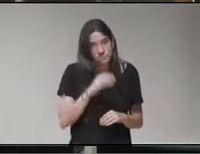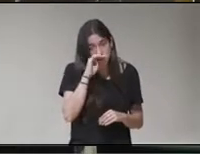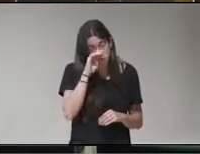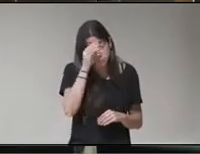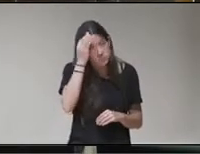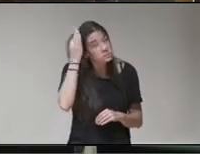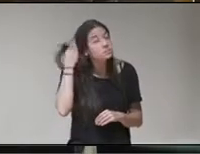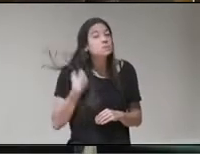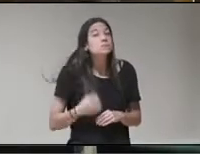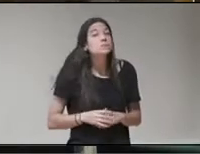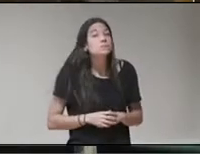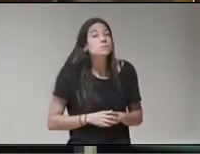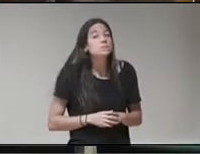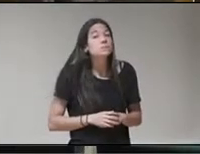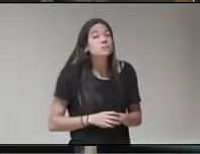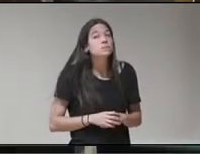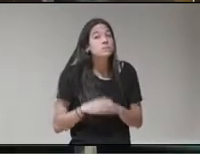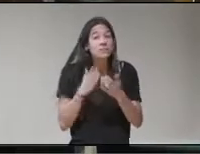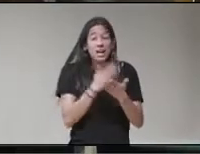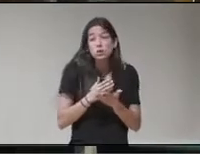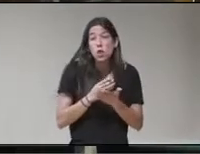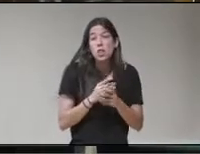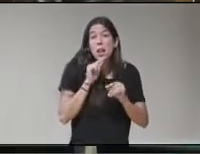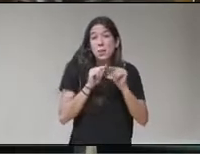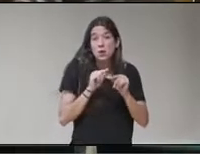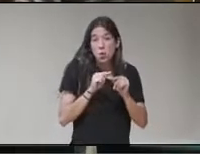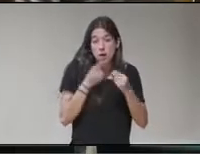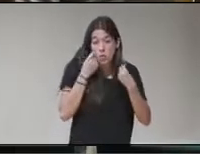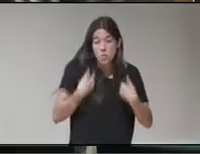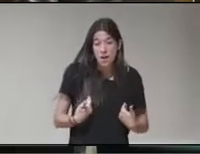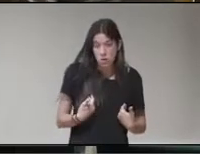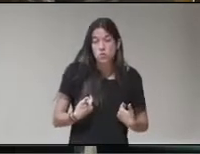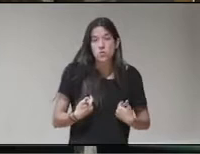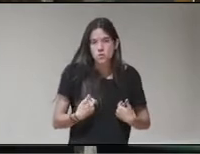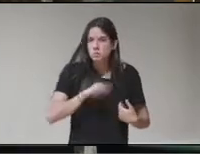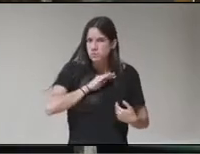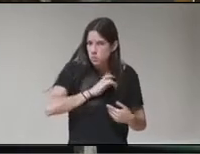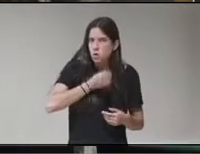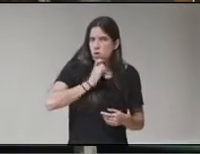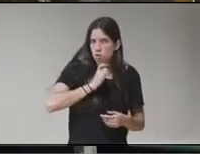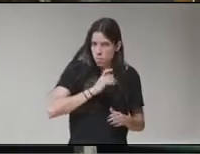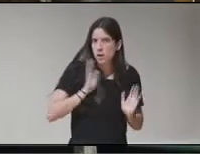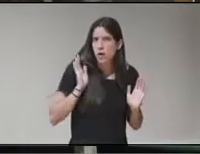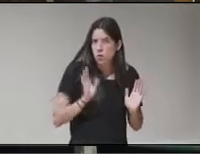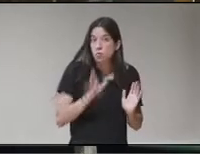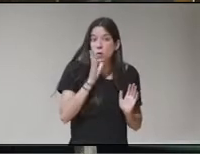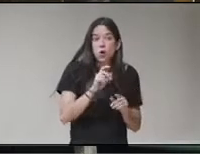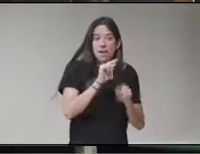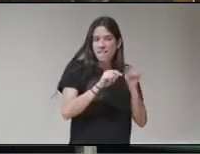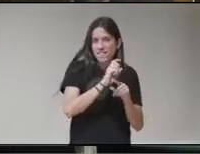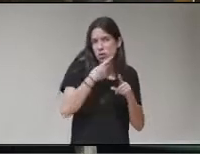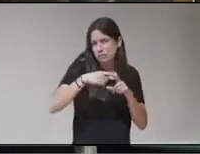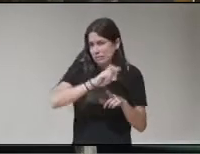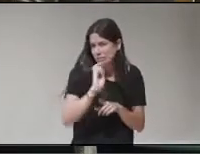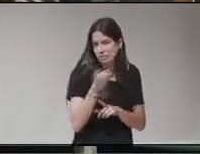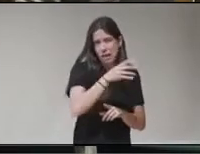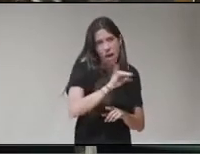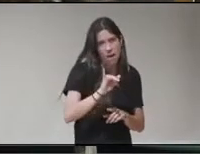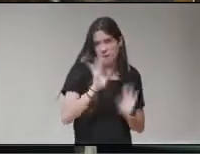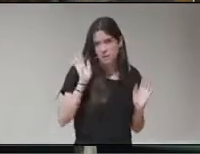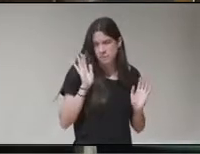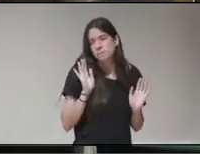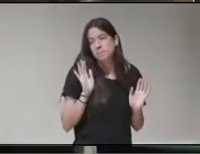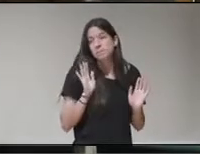el estudio del viroma humano, claro, es muy complejo, porque hay muchos virus distintos allí, pero eso